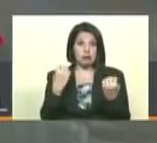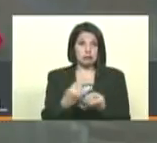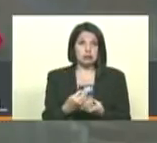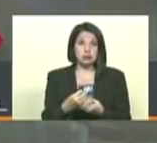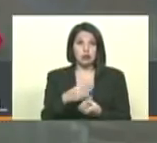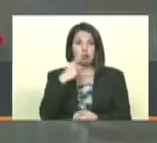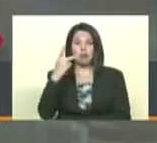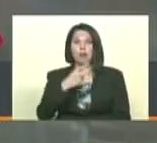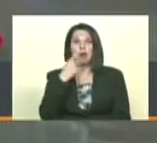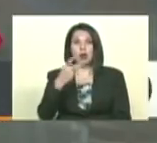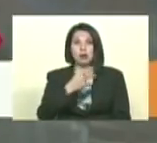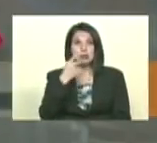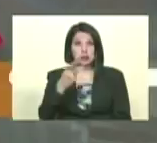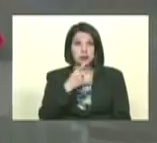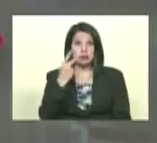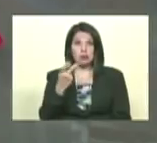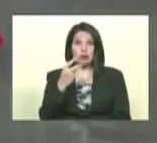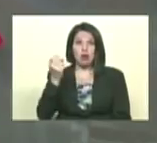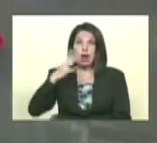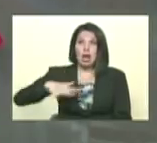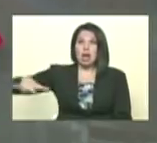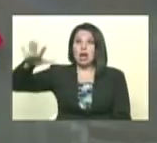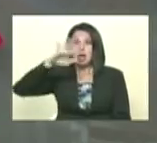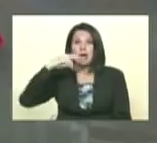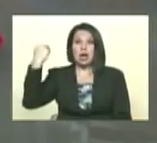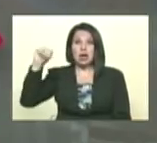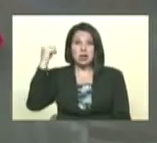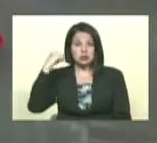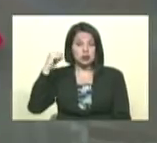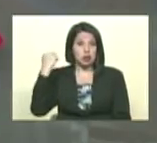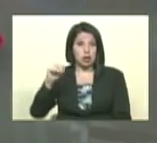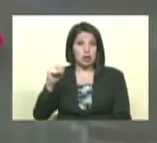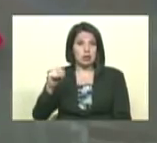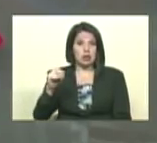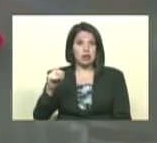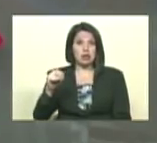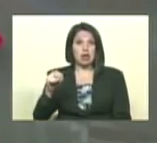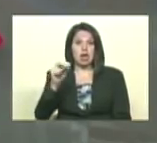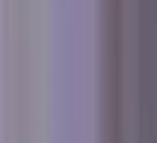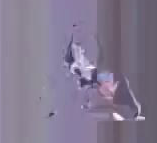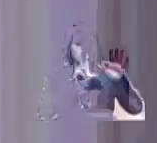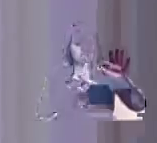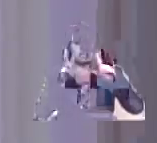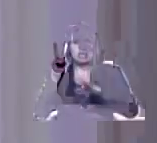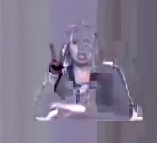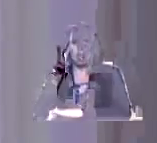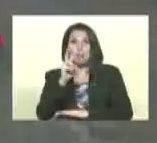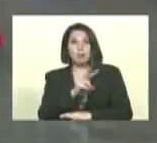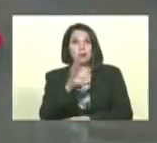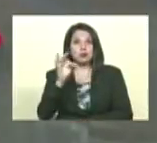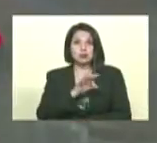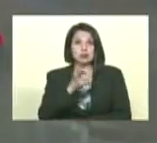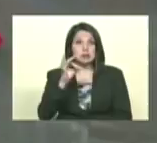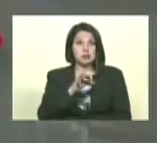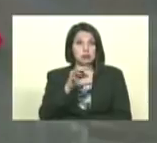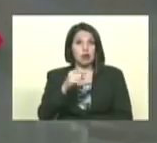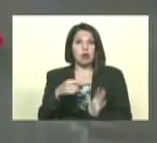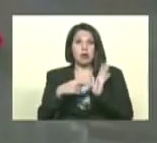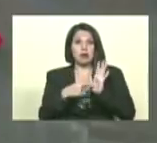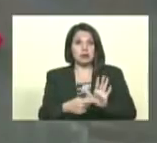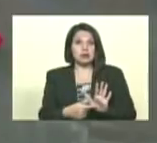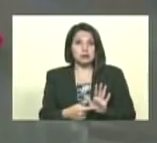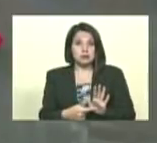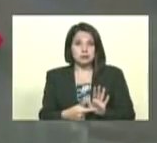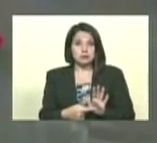fines políticos a nivel nacional, de las cuales el 82% han presentado